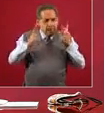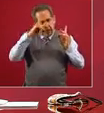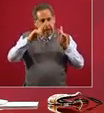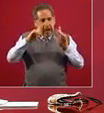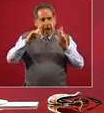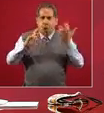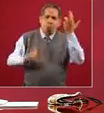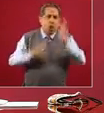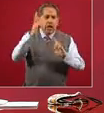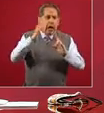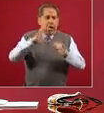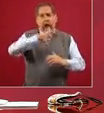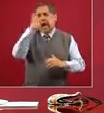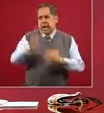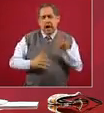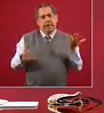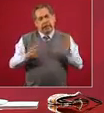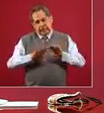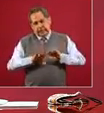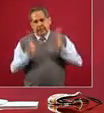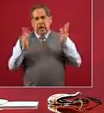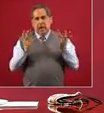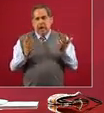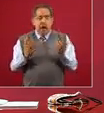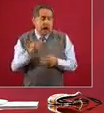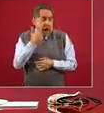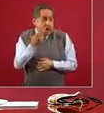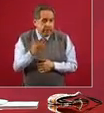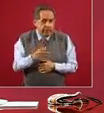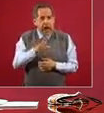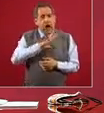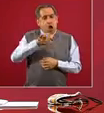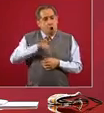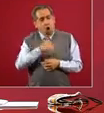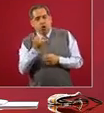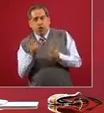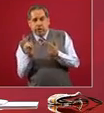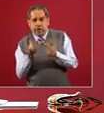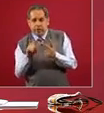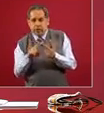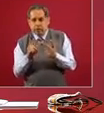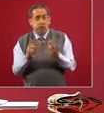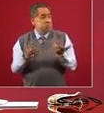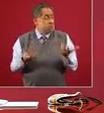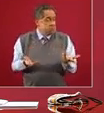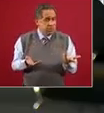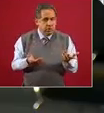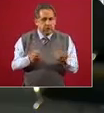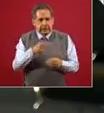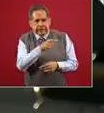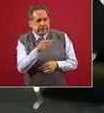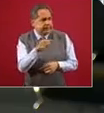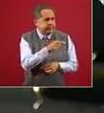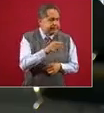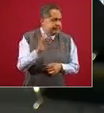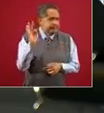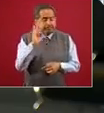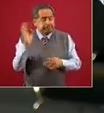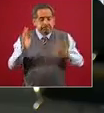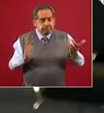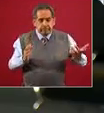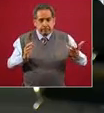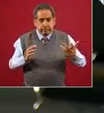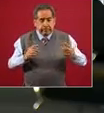levantarse la huelga. Como decía, hay otro mecanismo que ¿cuándo puede utilizarse? Pues en